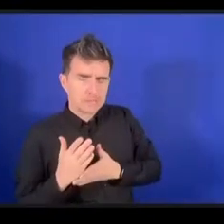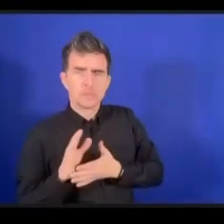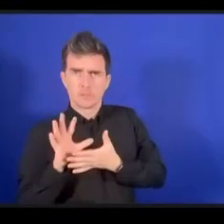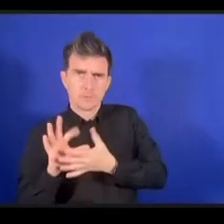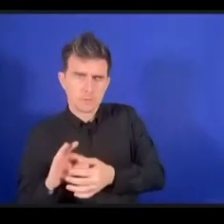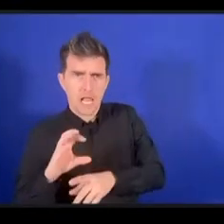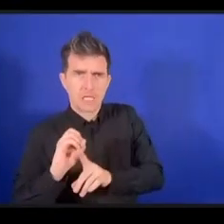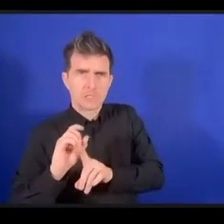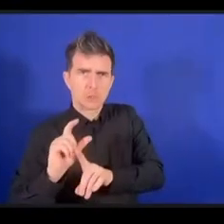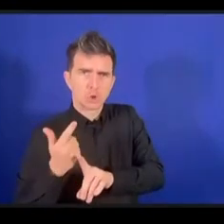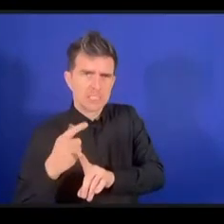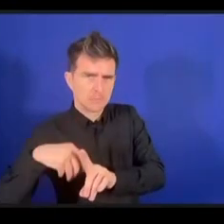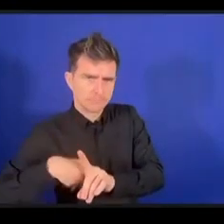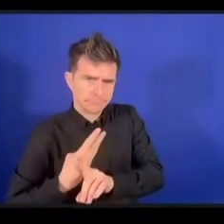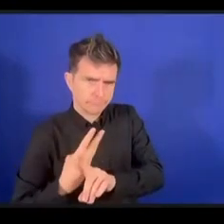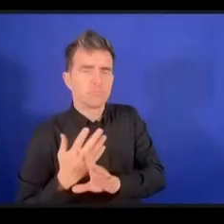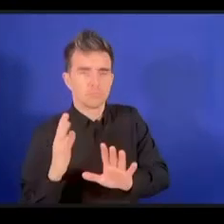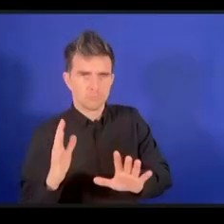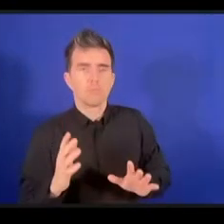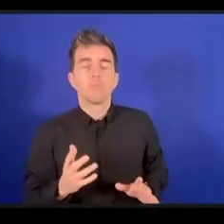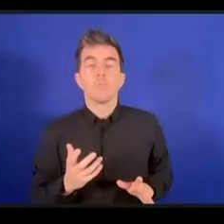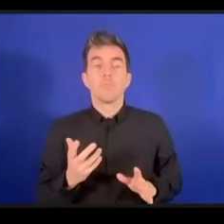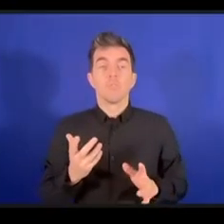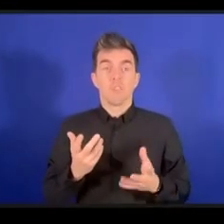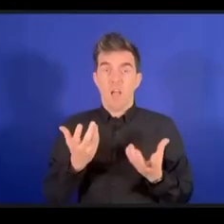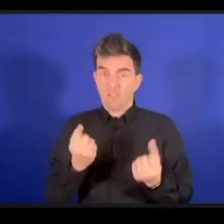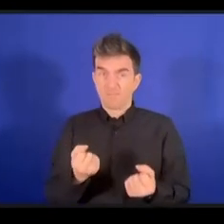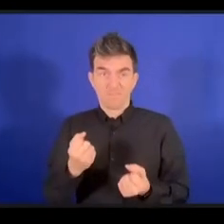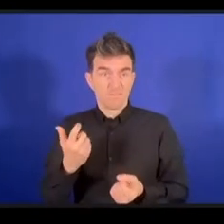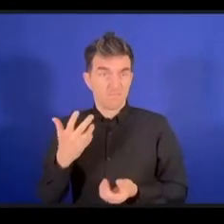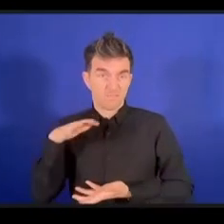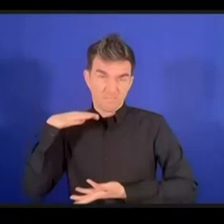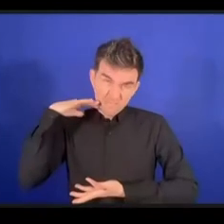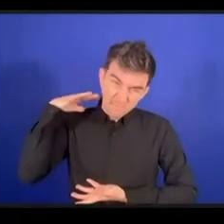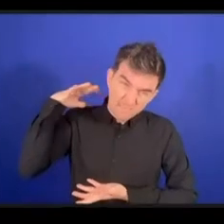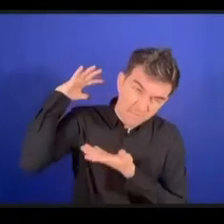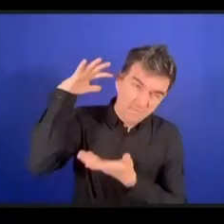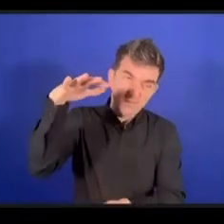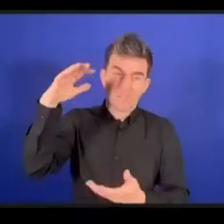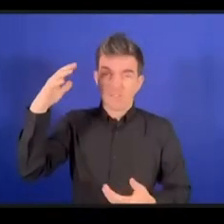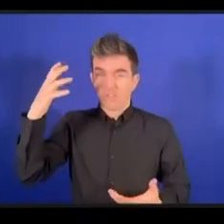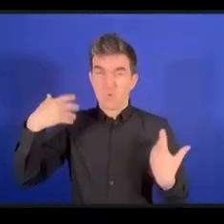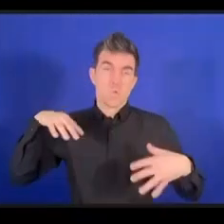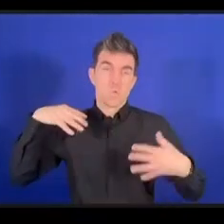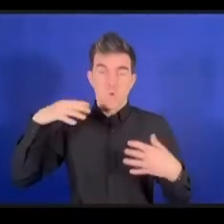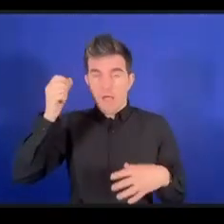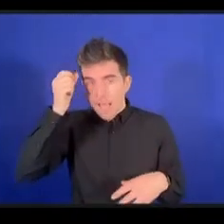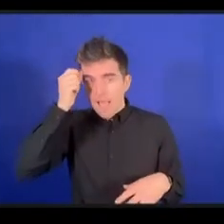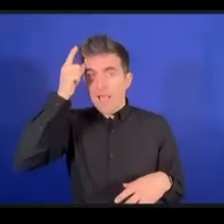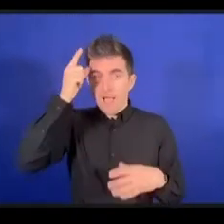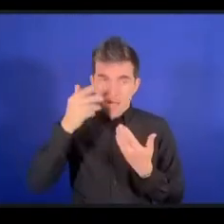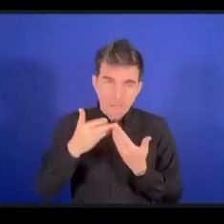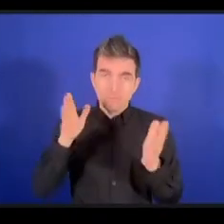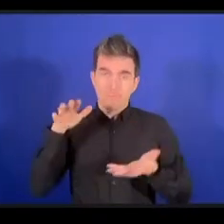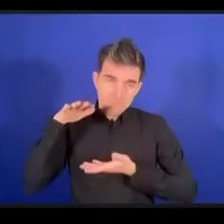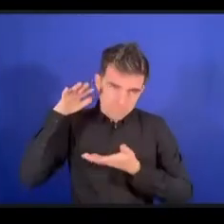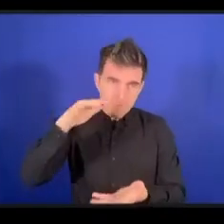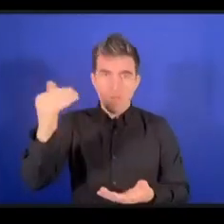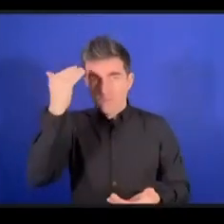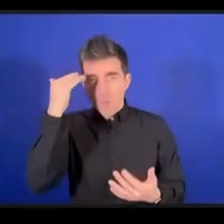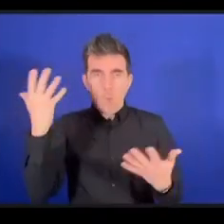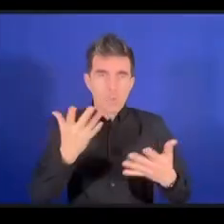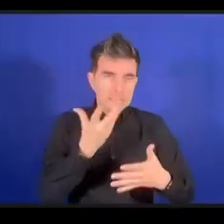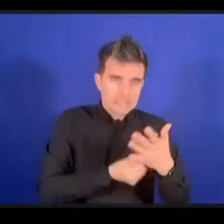primero cuál es esa brecha entender qué espacios requerimos solucionar mediante